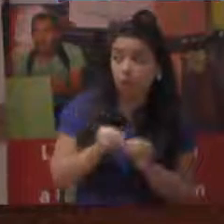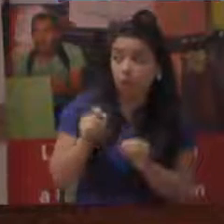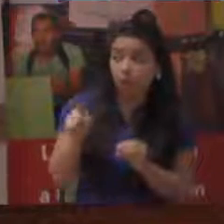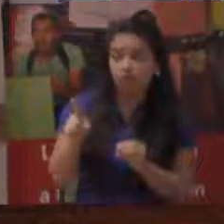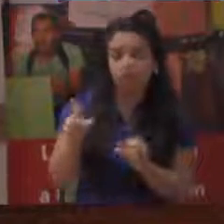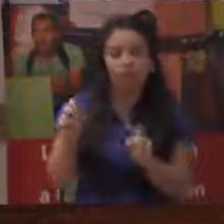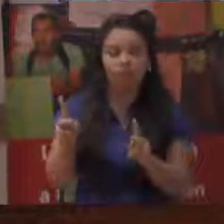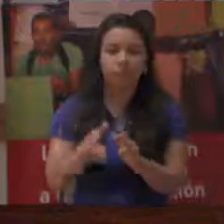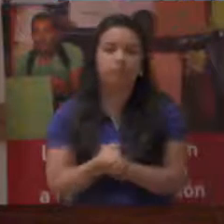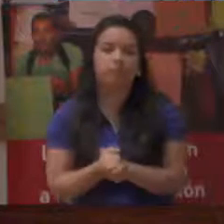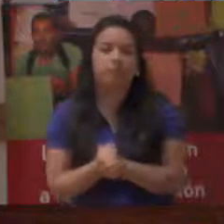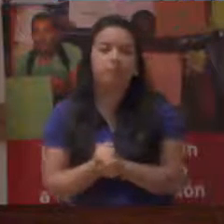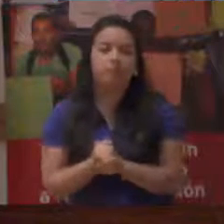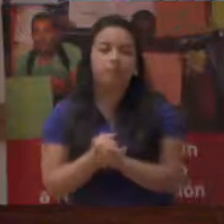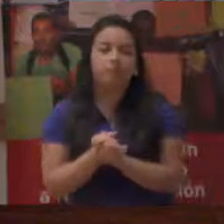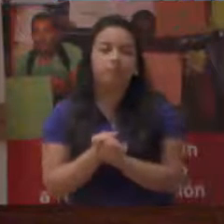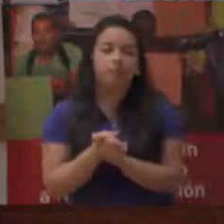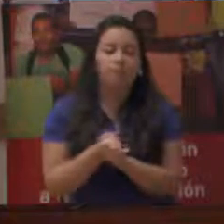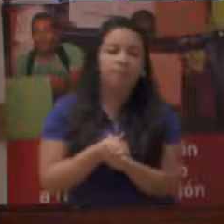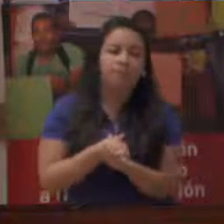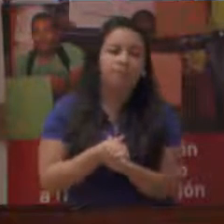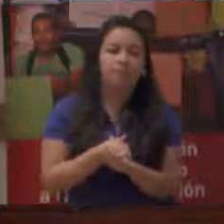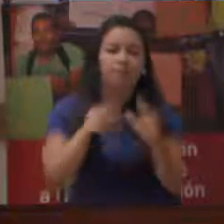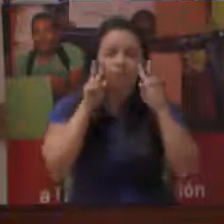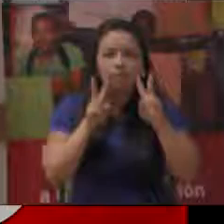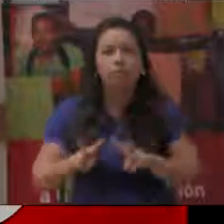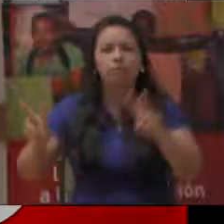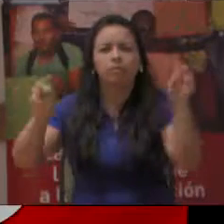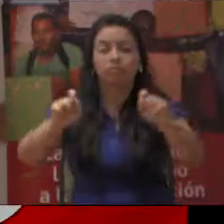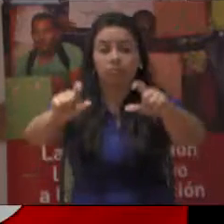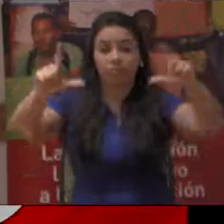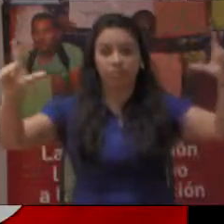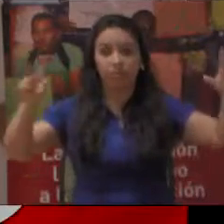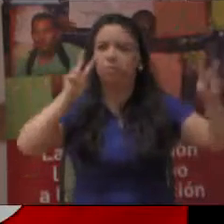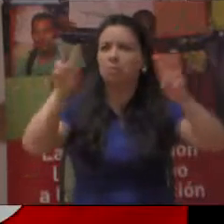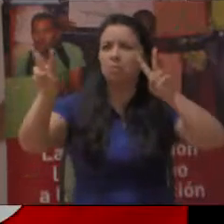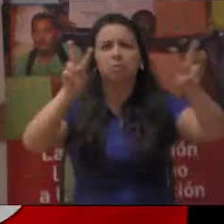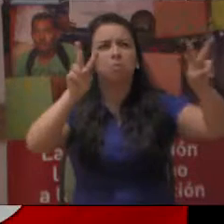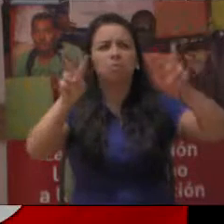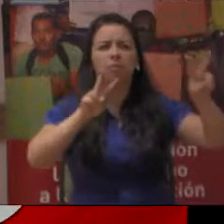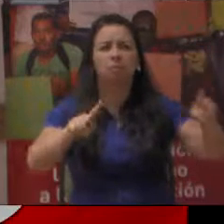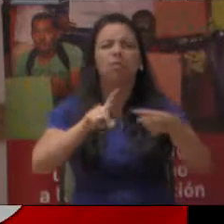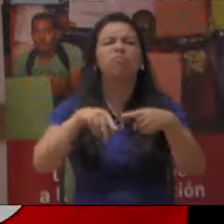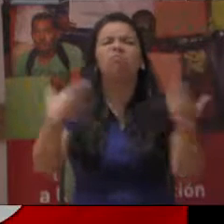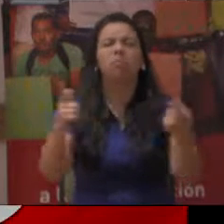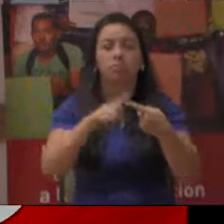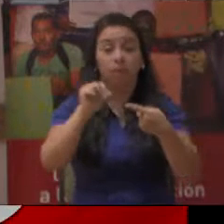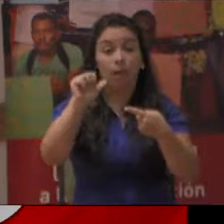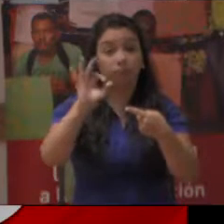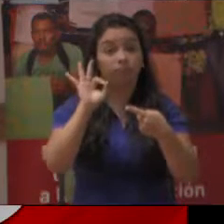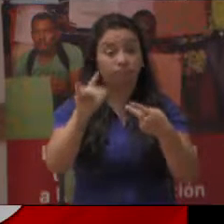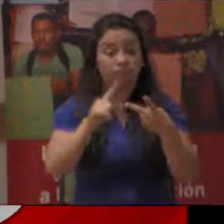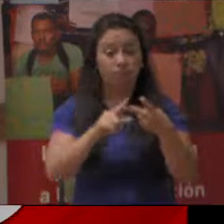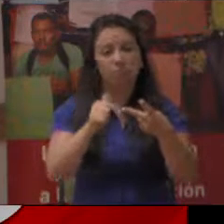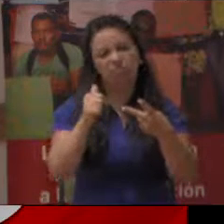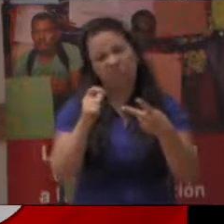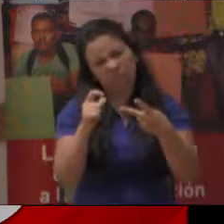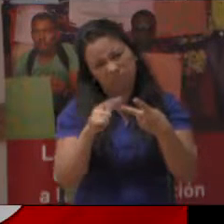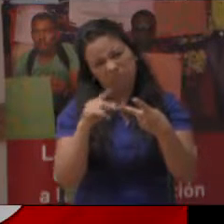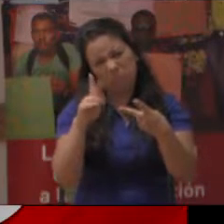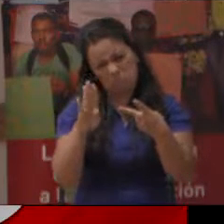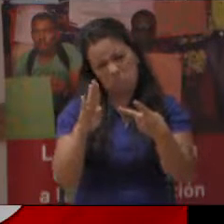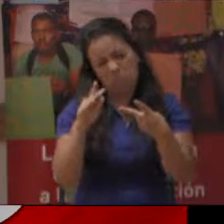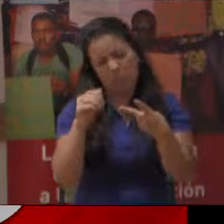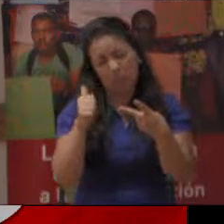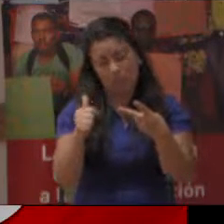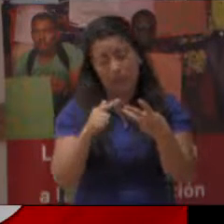Una más. Las ayudas audiovisuales utilizadas fueron A, excelente, B, bueno, C, regular,